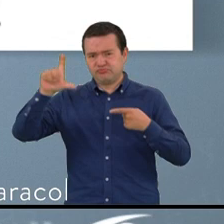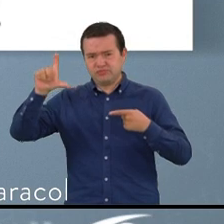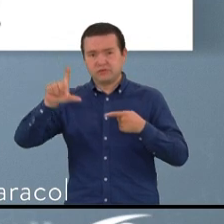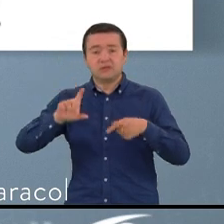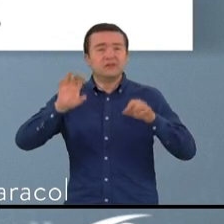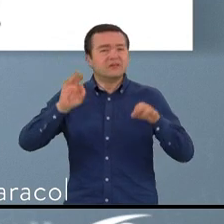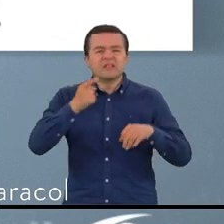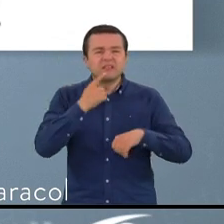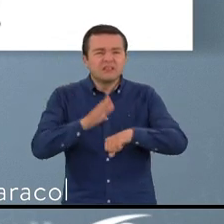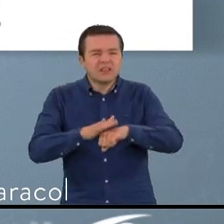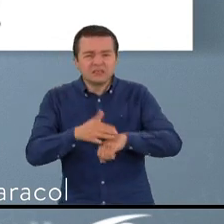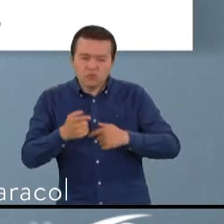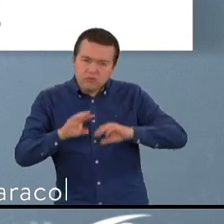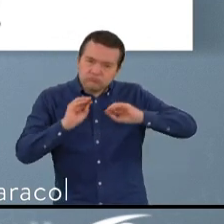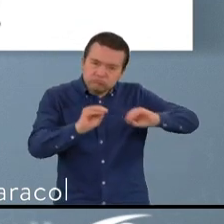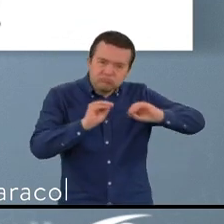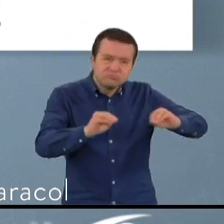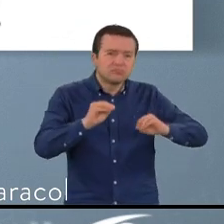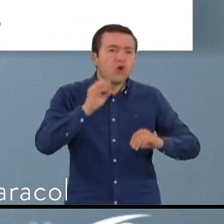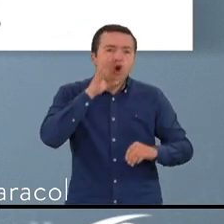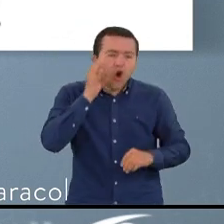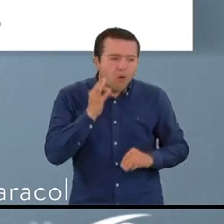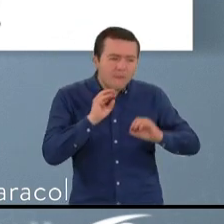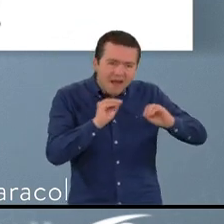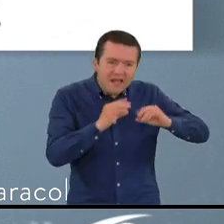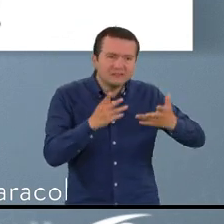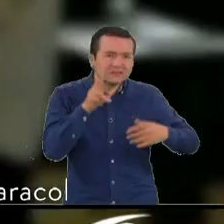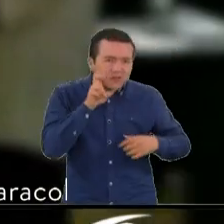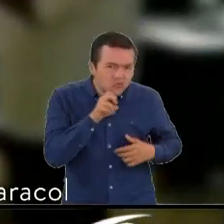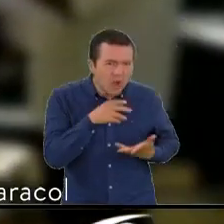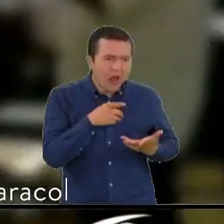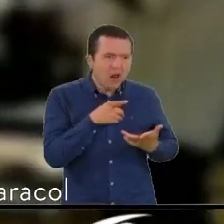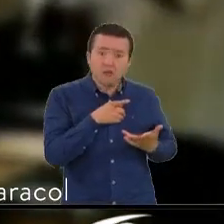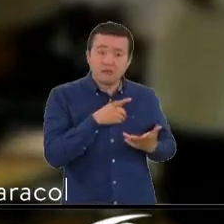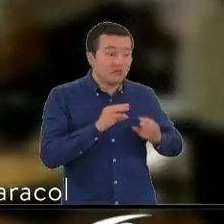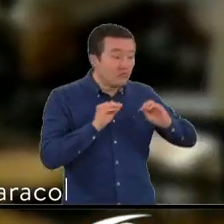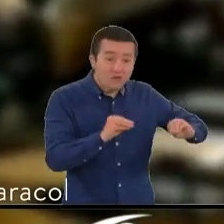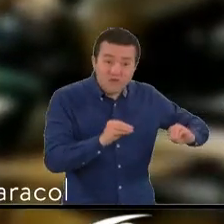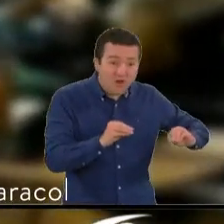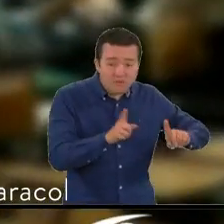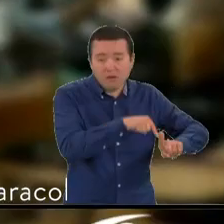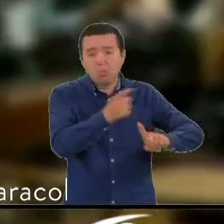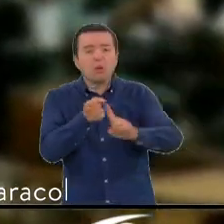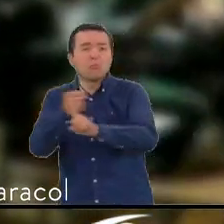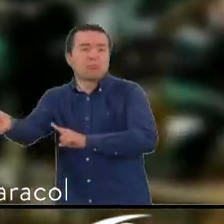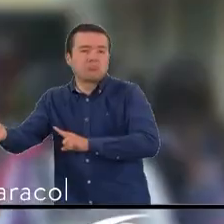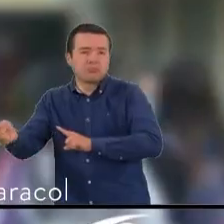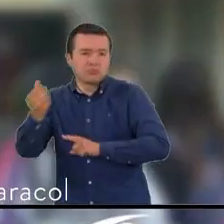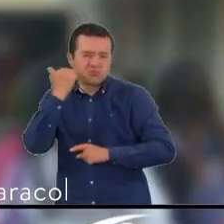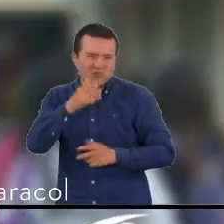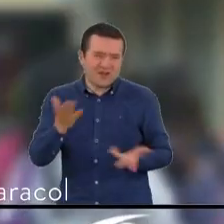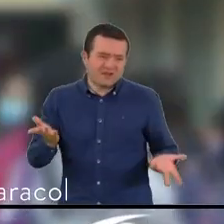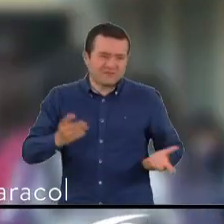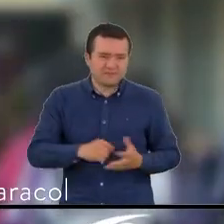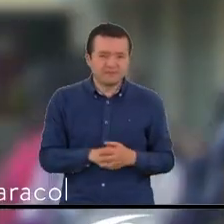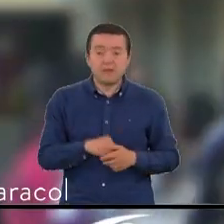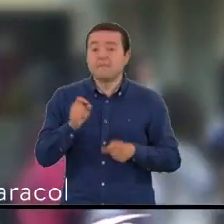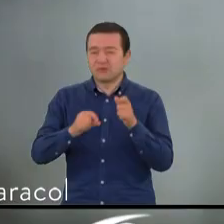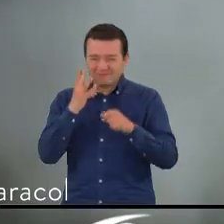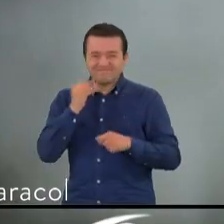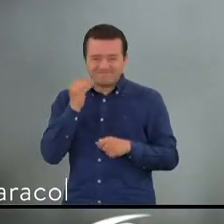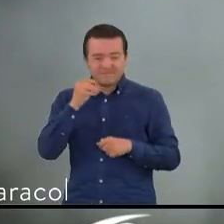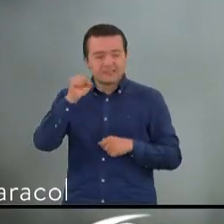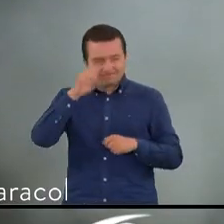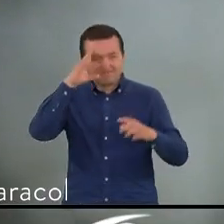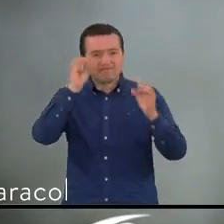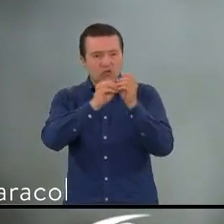formando sexualmente a los hombres y la víctima de ello es la mujer. Expertos coinciden, sin embargo, dicen que esa educación debe ser